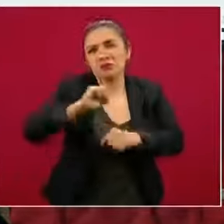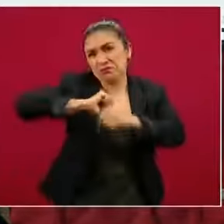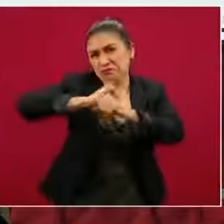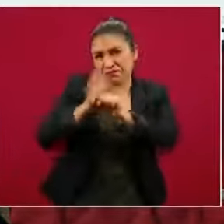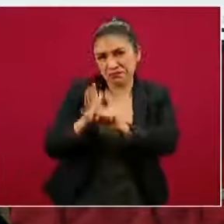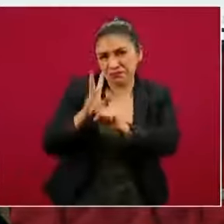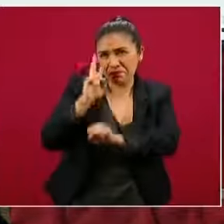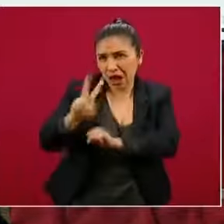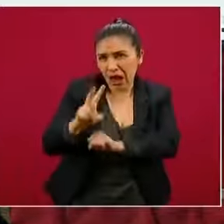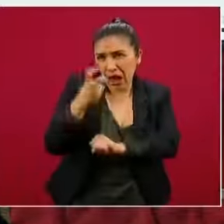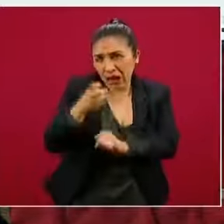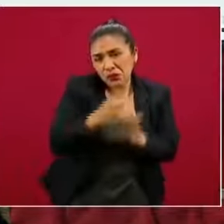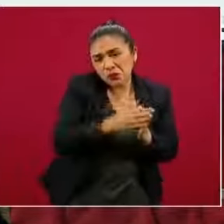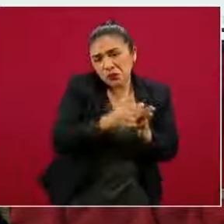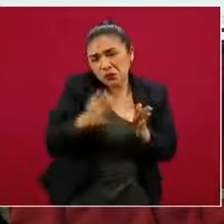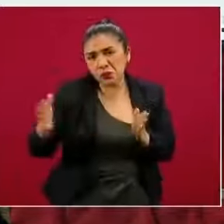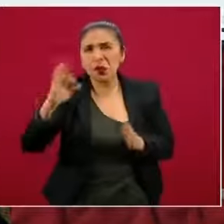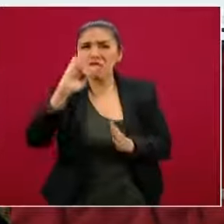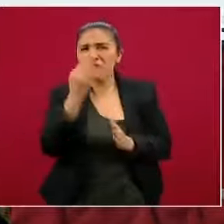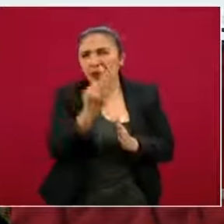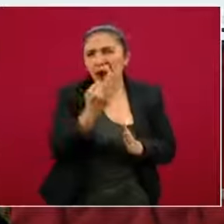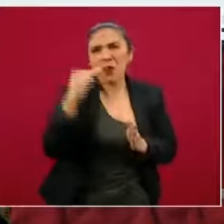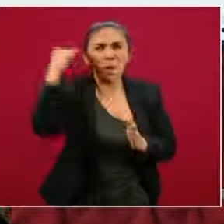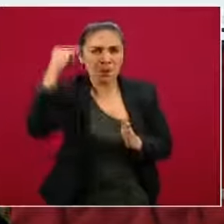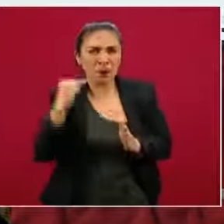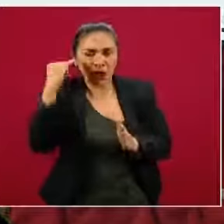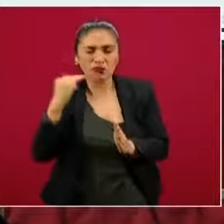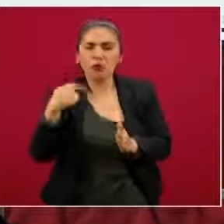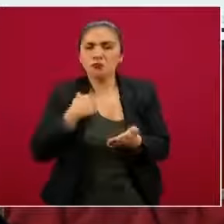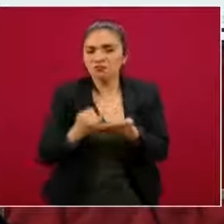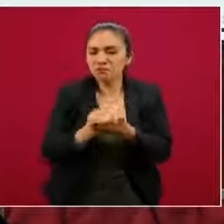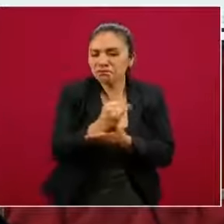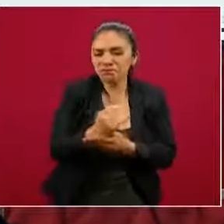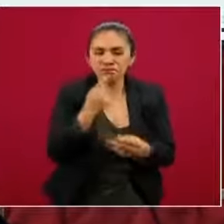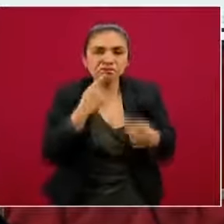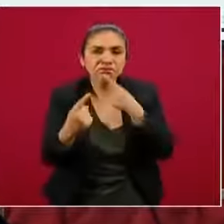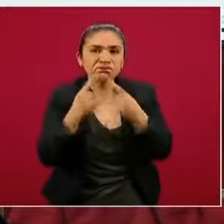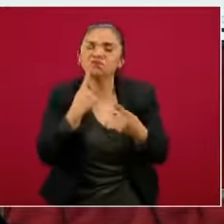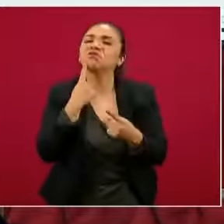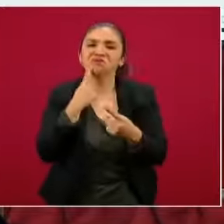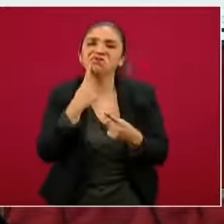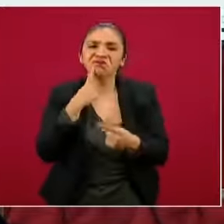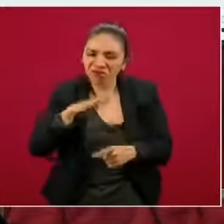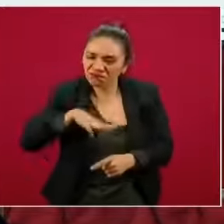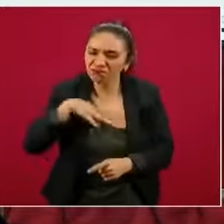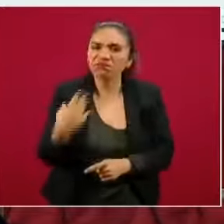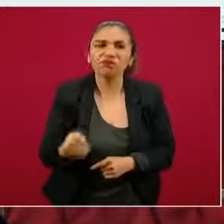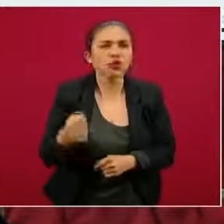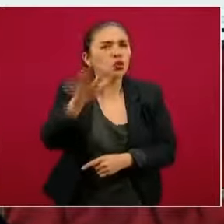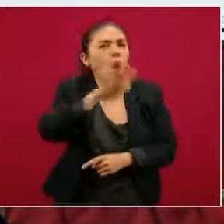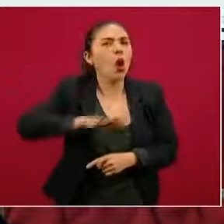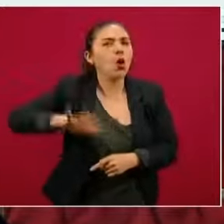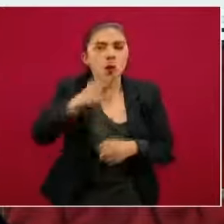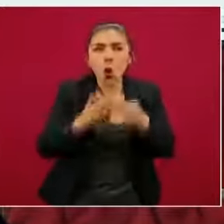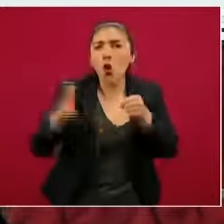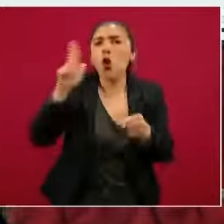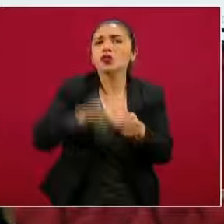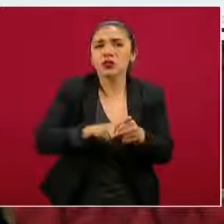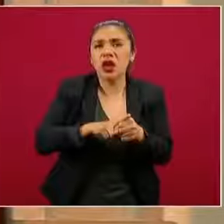pandemia, prácticamente desde febrero o marzo, dispusimos todas nuestras unidades